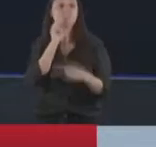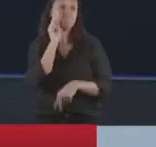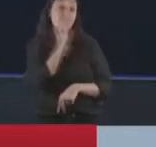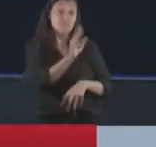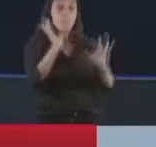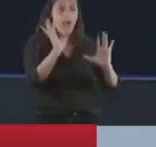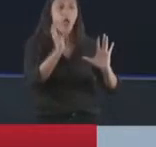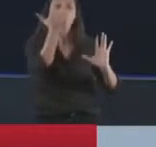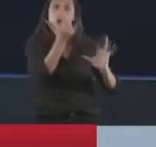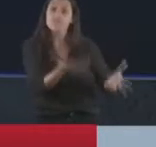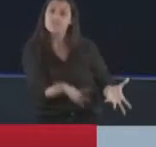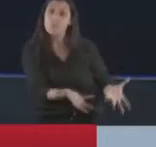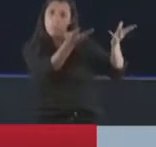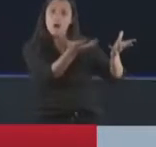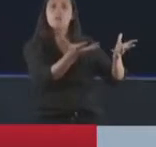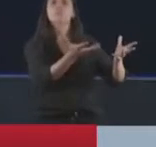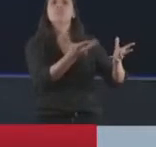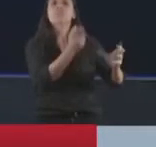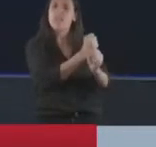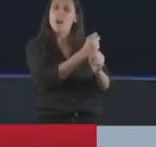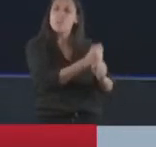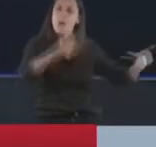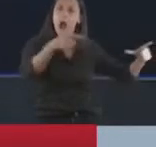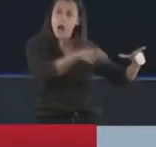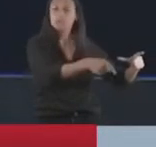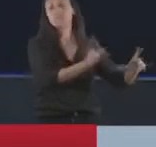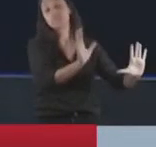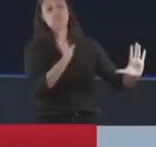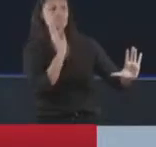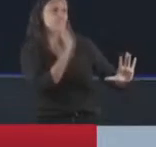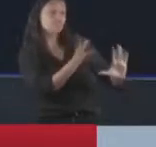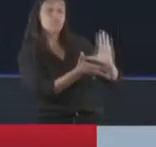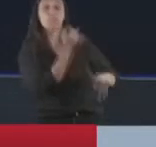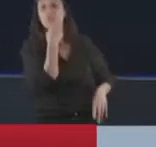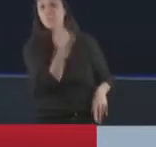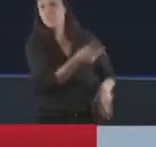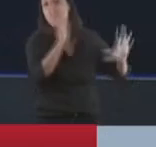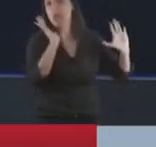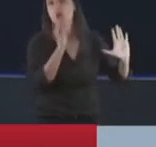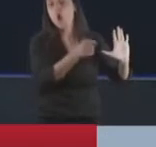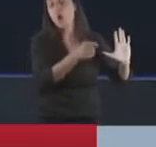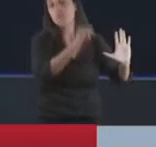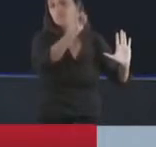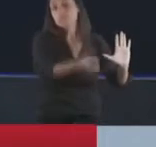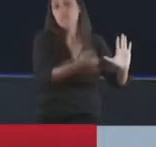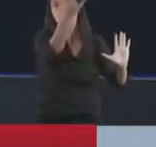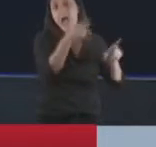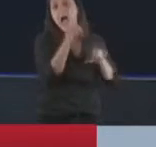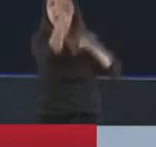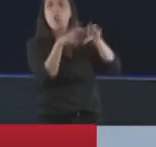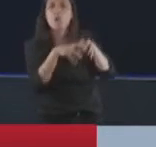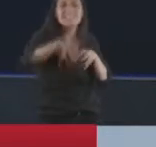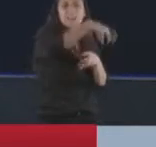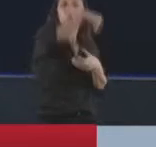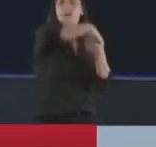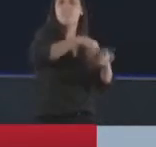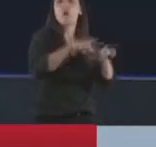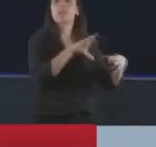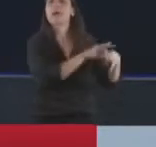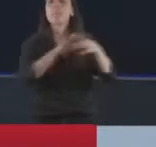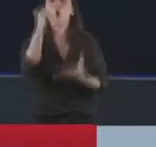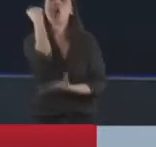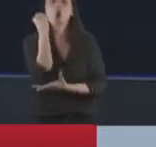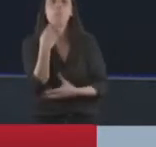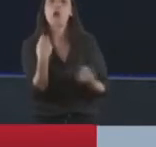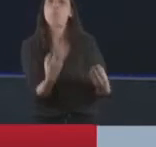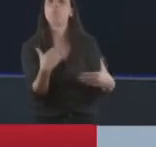va con una cantidad de planes de promoción y de formación de los trabajadores y es el problema de la aptitud laboral